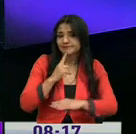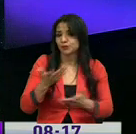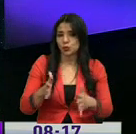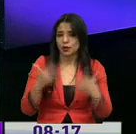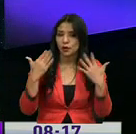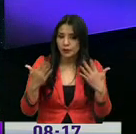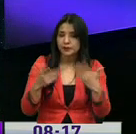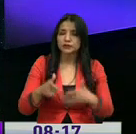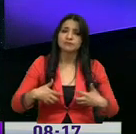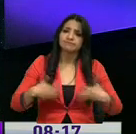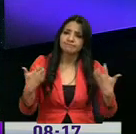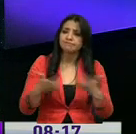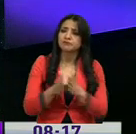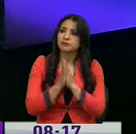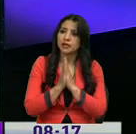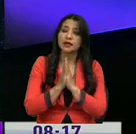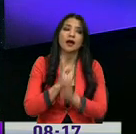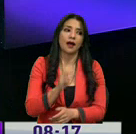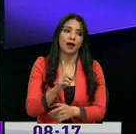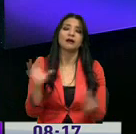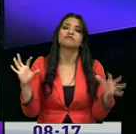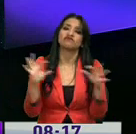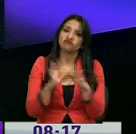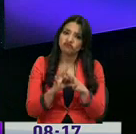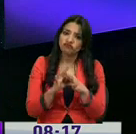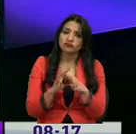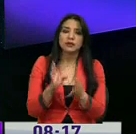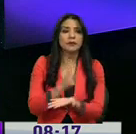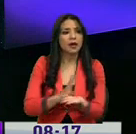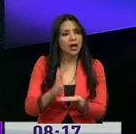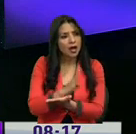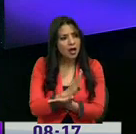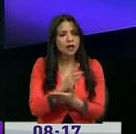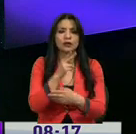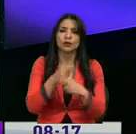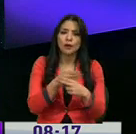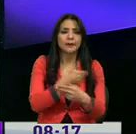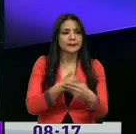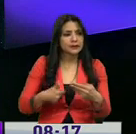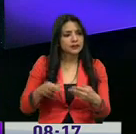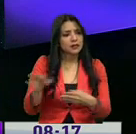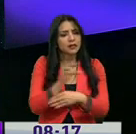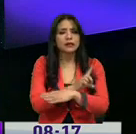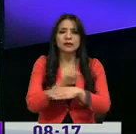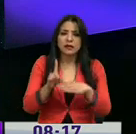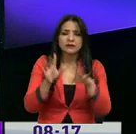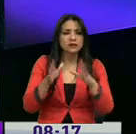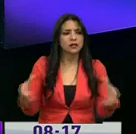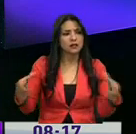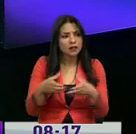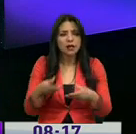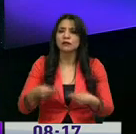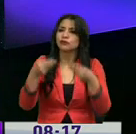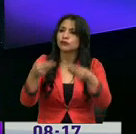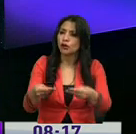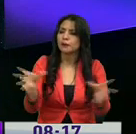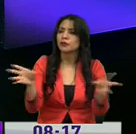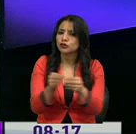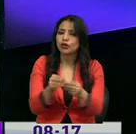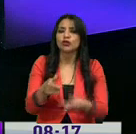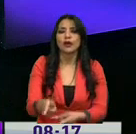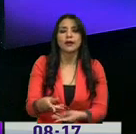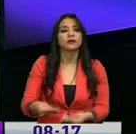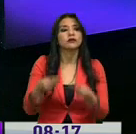uno reclama como ciudadano, tienen que unirse el barrio, nombre presidente, directiva, secretario, ad honorem a todo el mundo, y